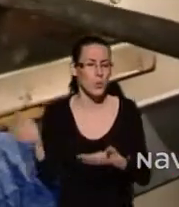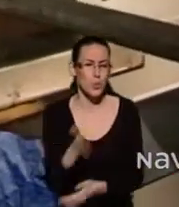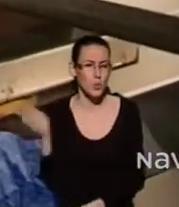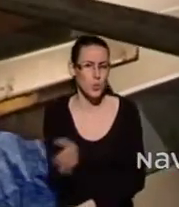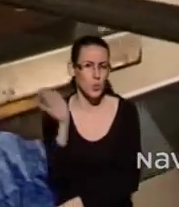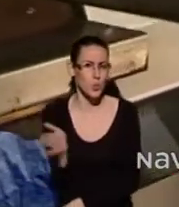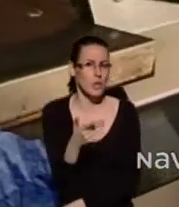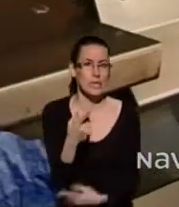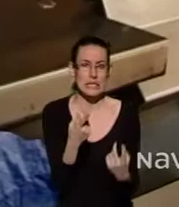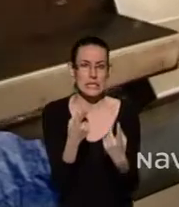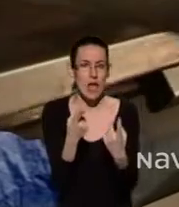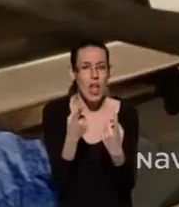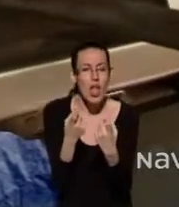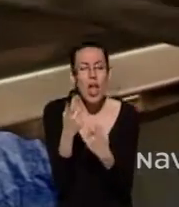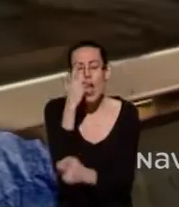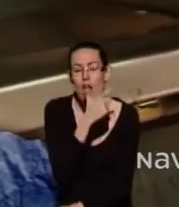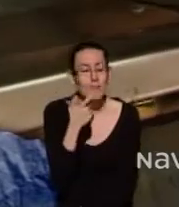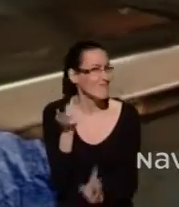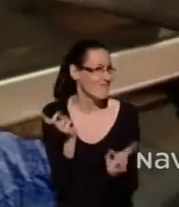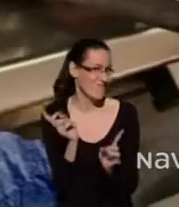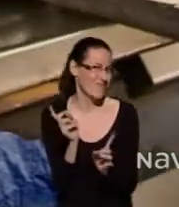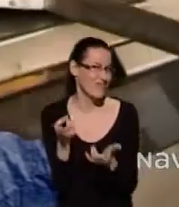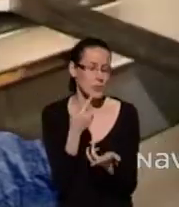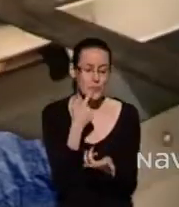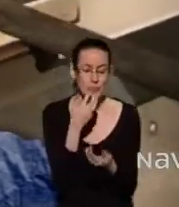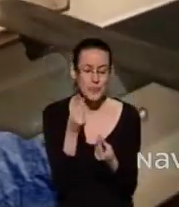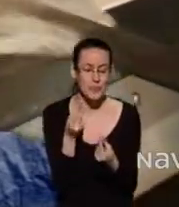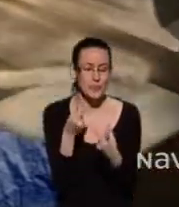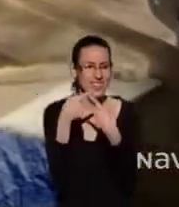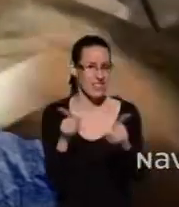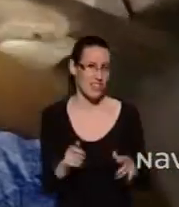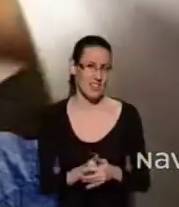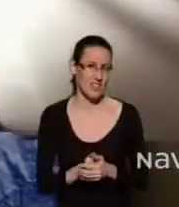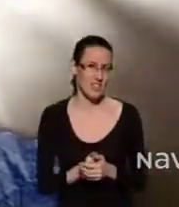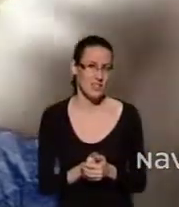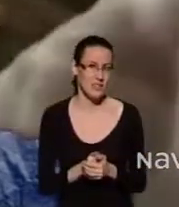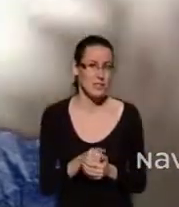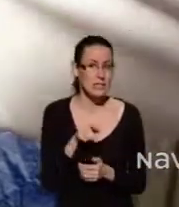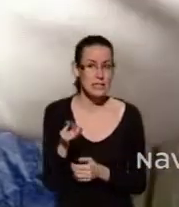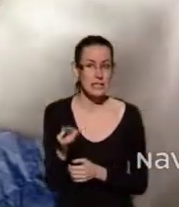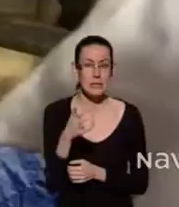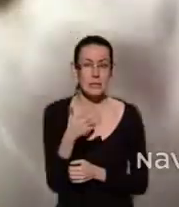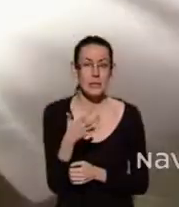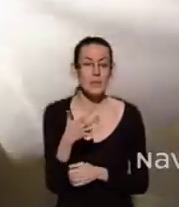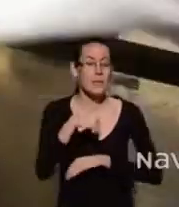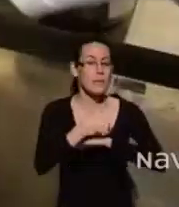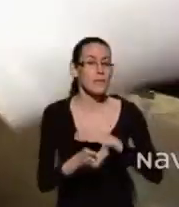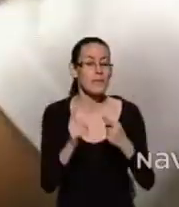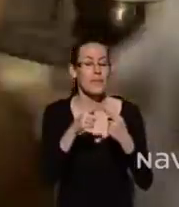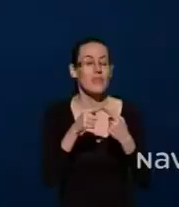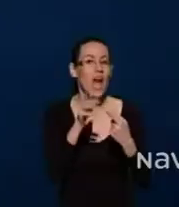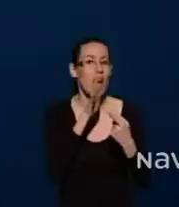tal, pues los sabores ya no son los mismos. Este pan, por ejemplo, pues tiene agua, levadura, harina y